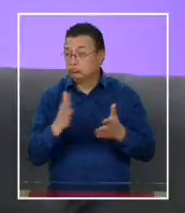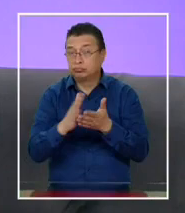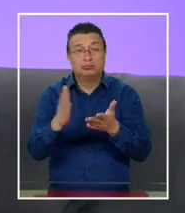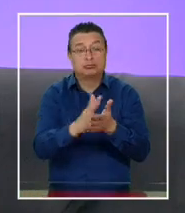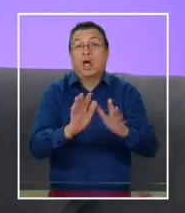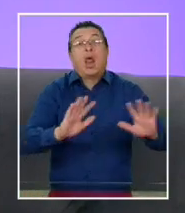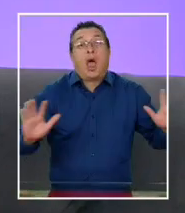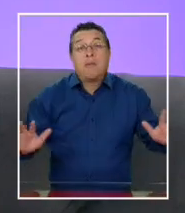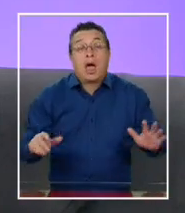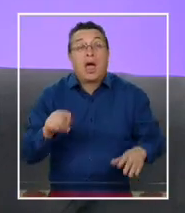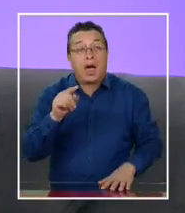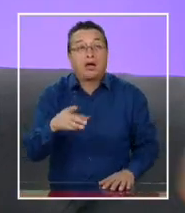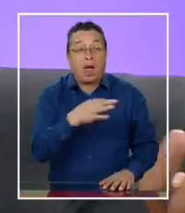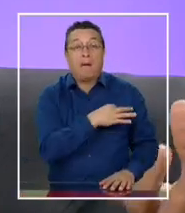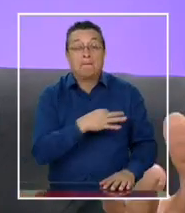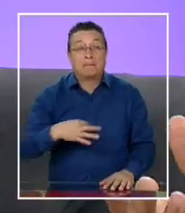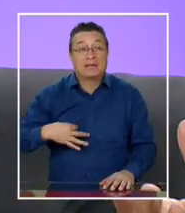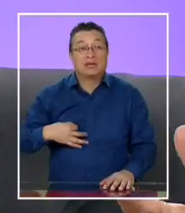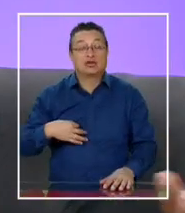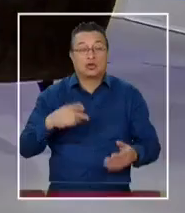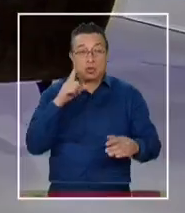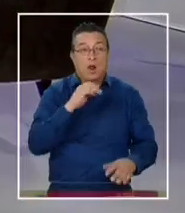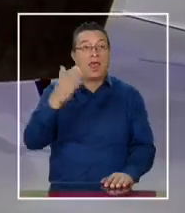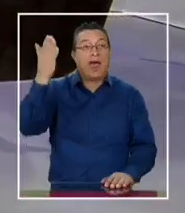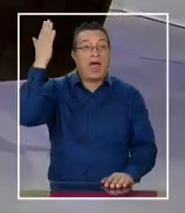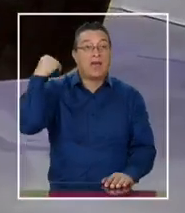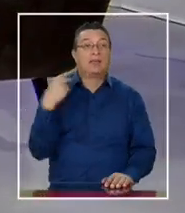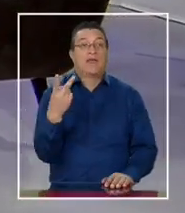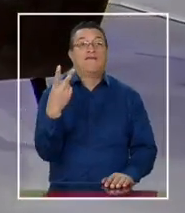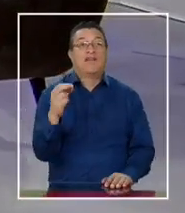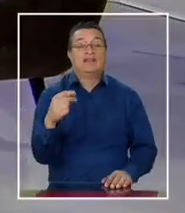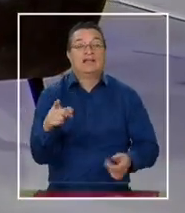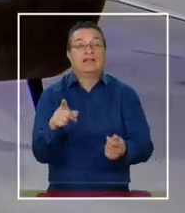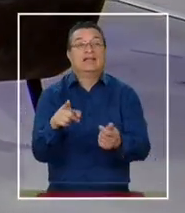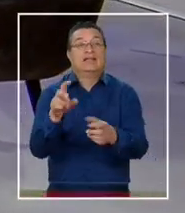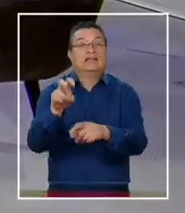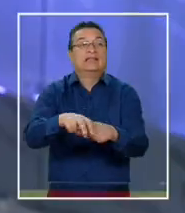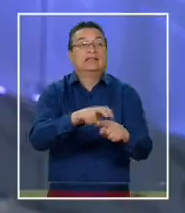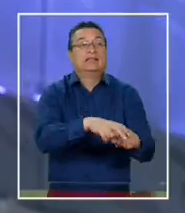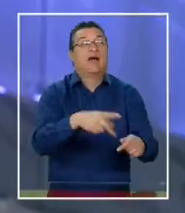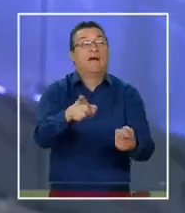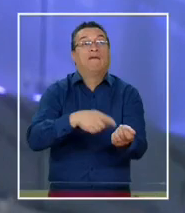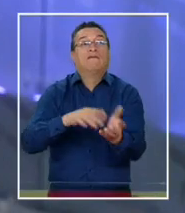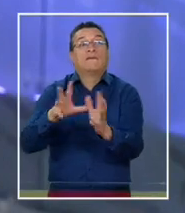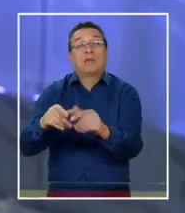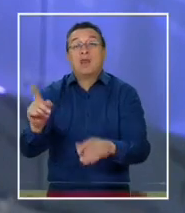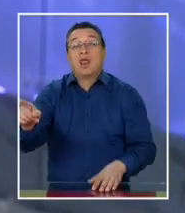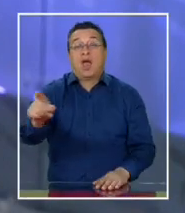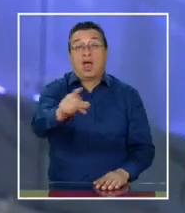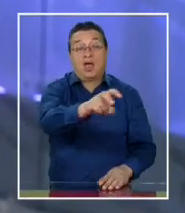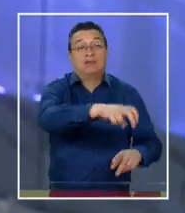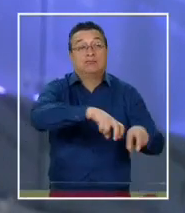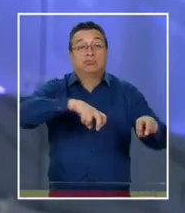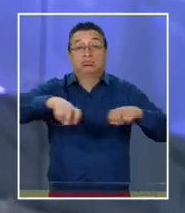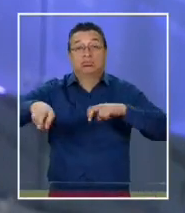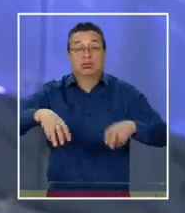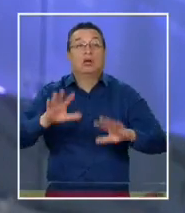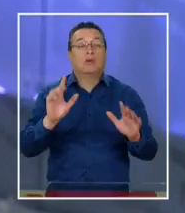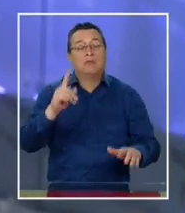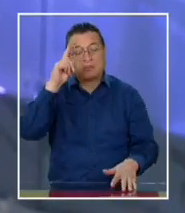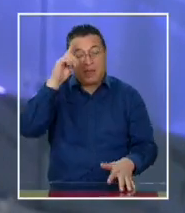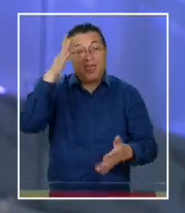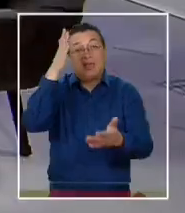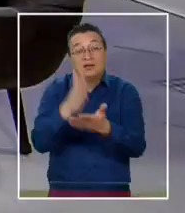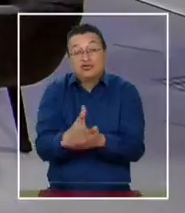dos ministros que iban a salir o ministra y que finalmente sigue porque estaban los familiares son decisiones que toman